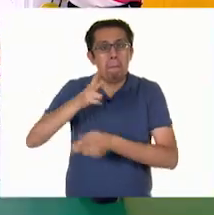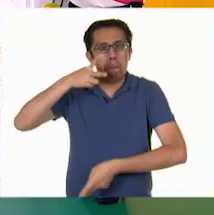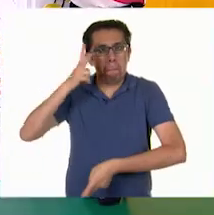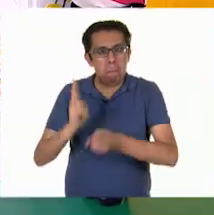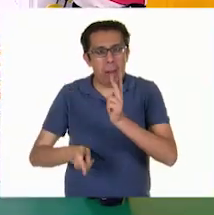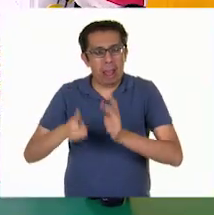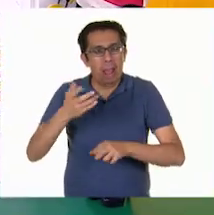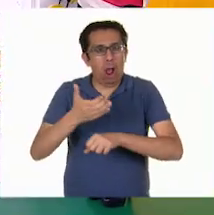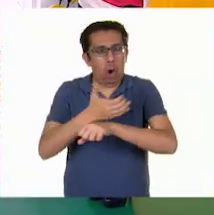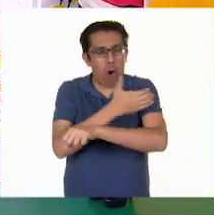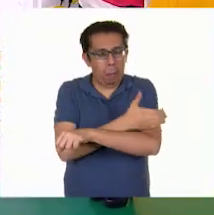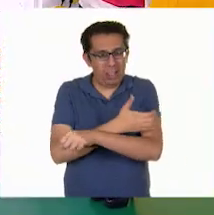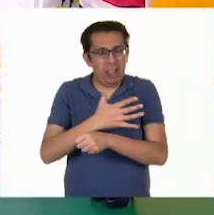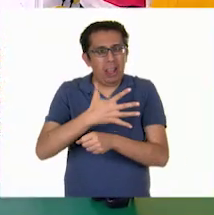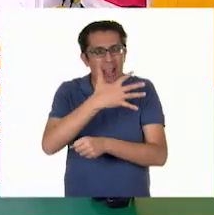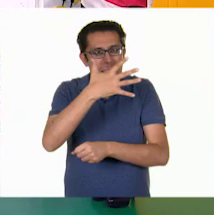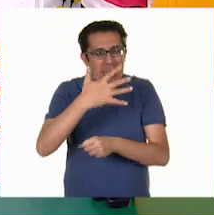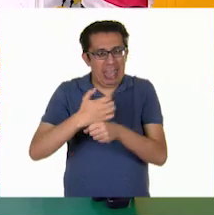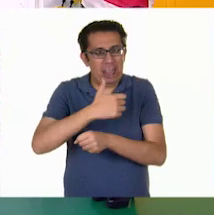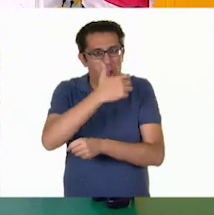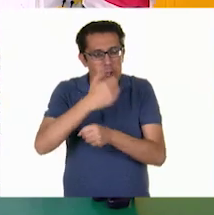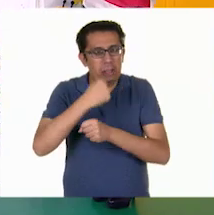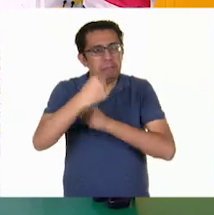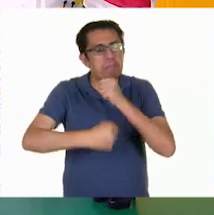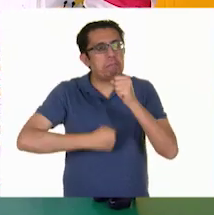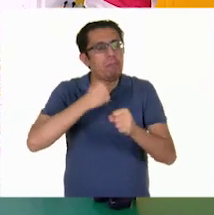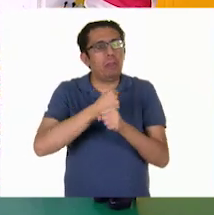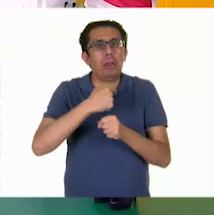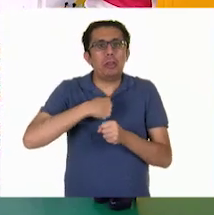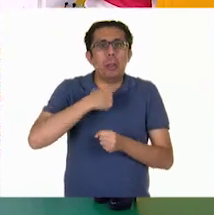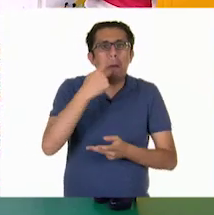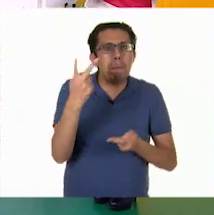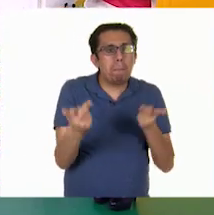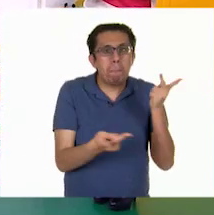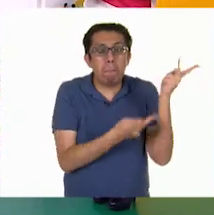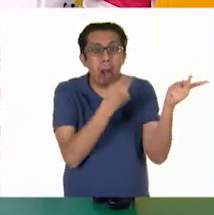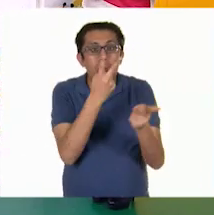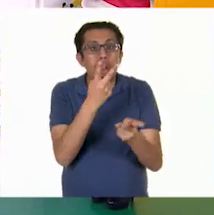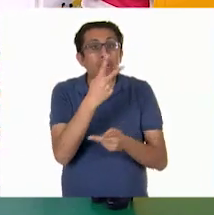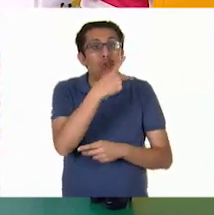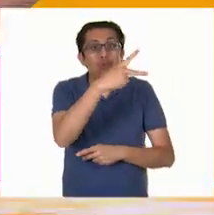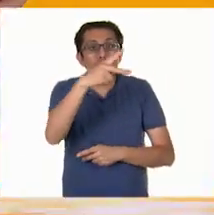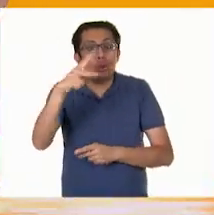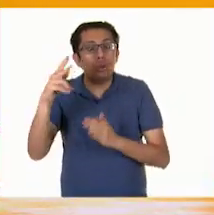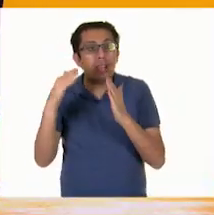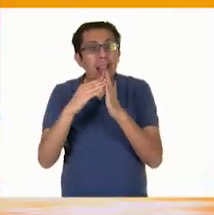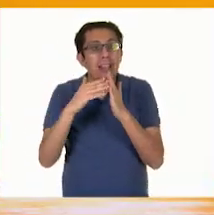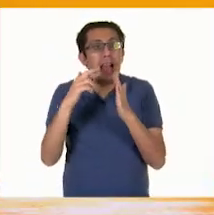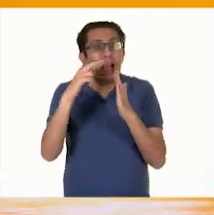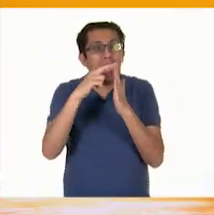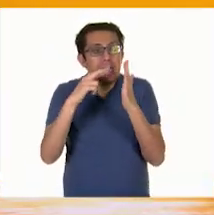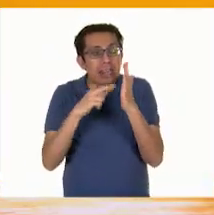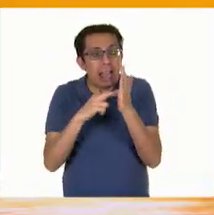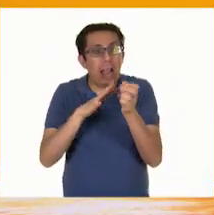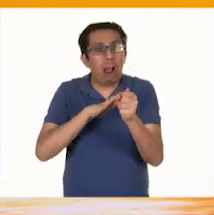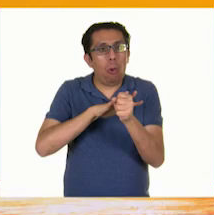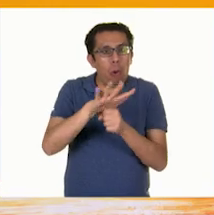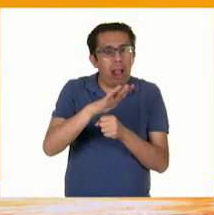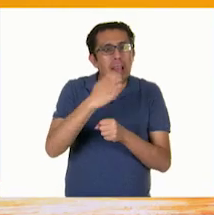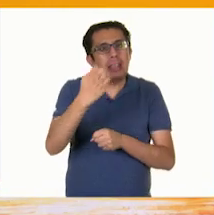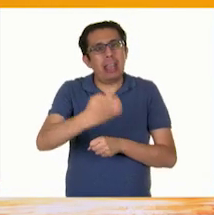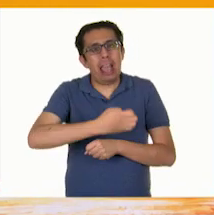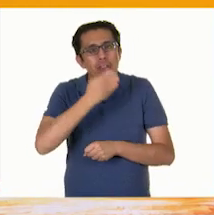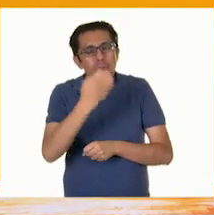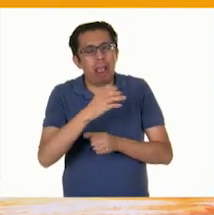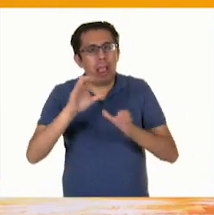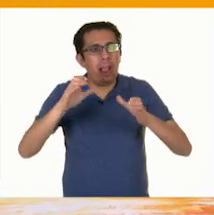compañeros de quinto y sexto grado. Les voy a preguntar a ellos qué reglas tienen en su casa, en su escuela, en su